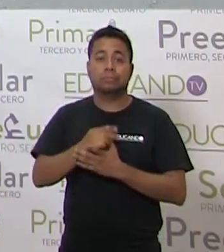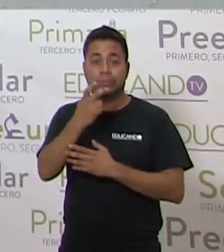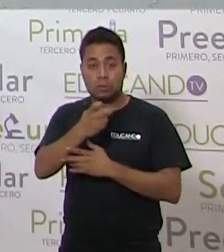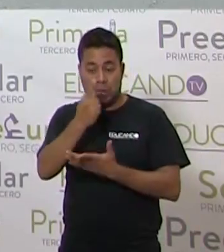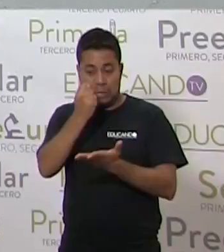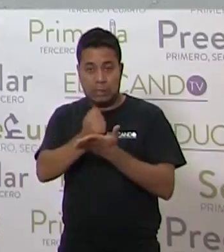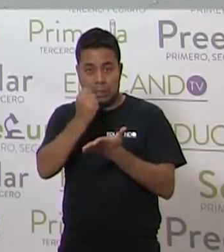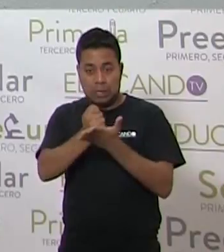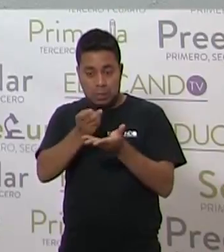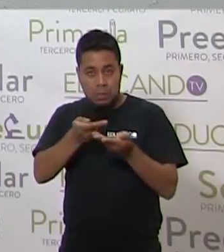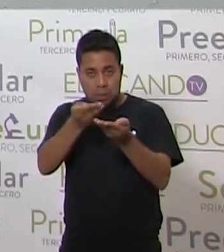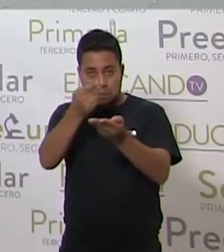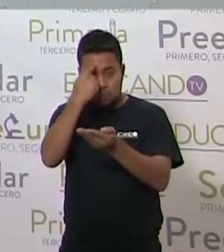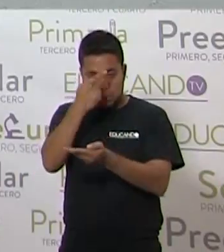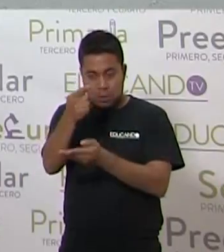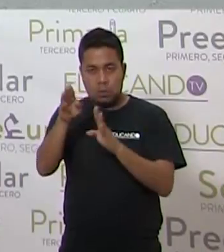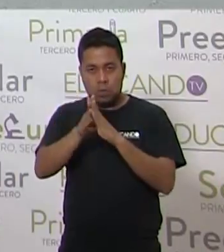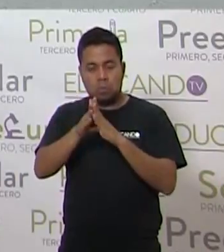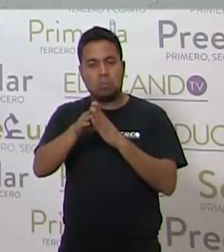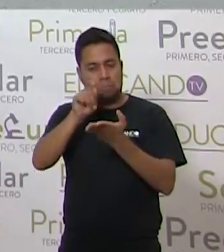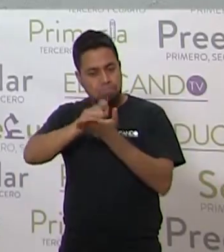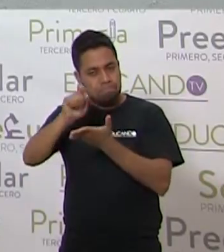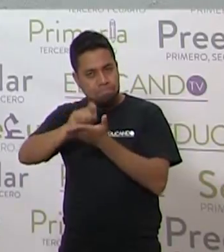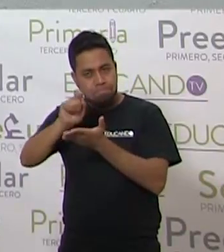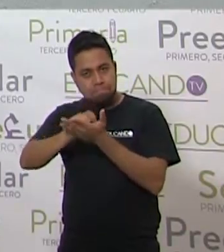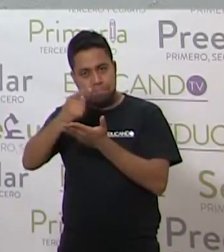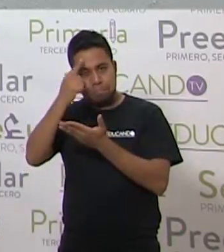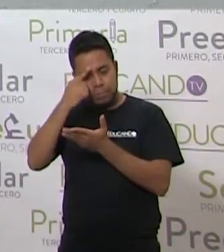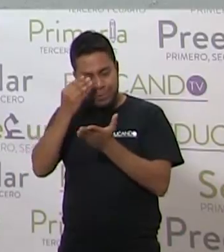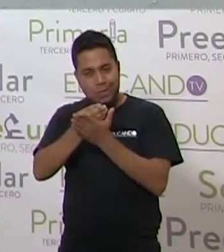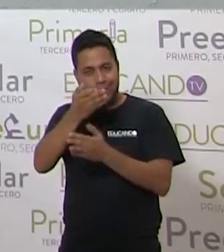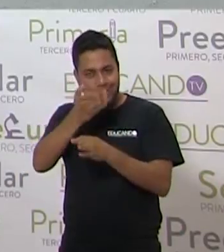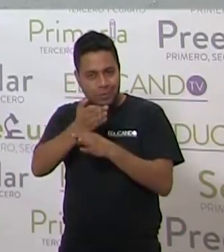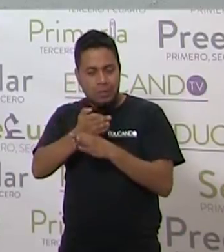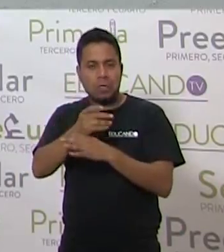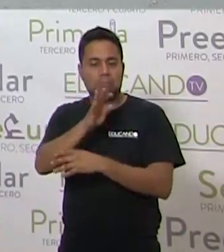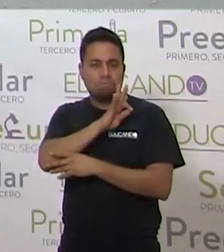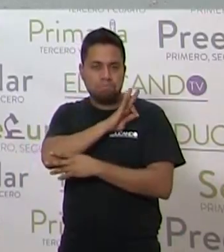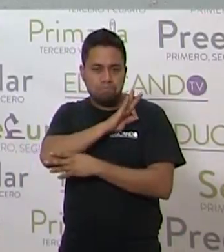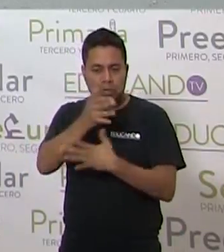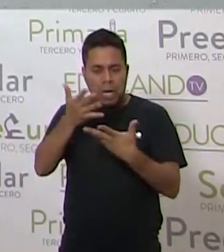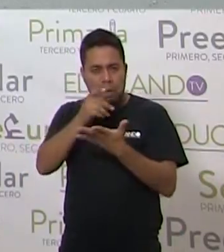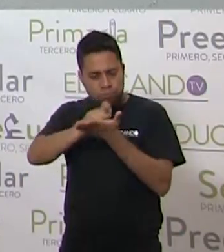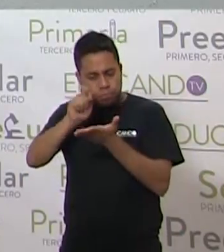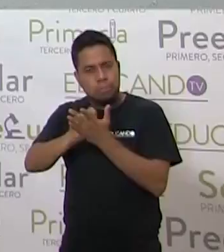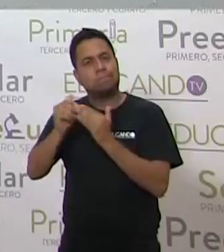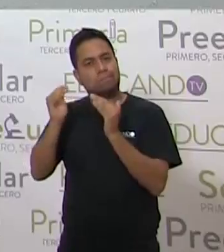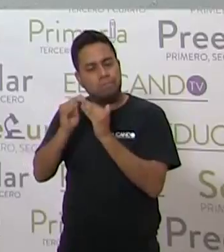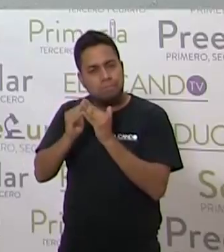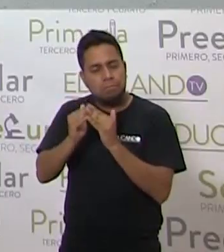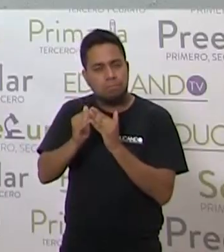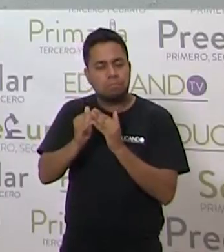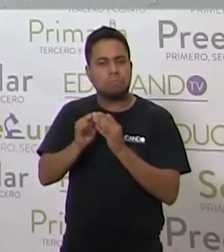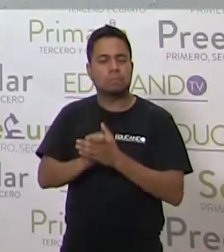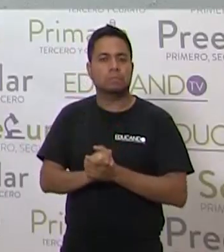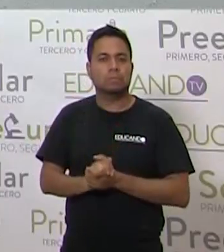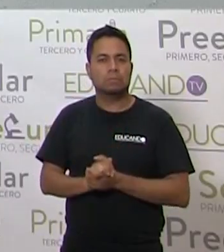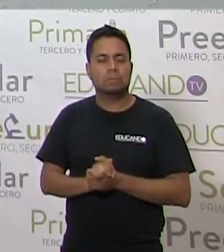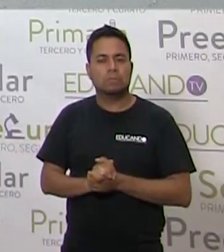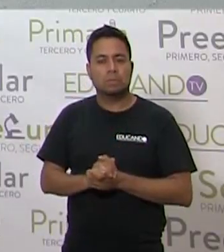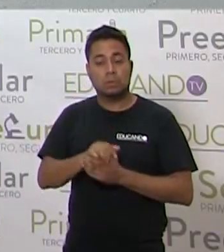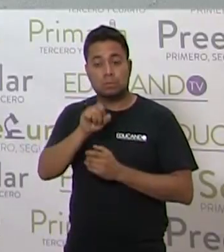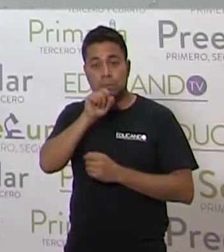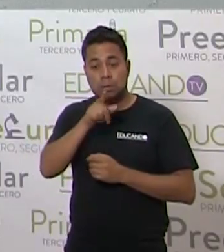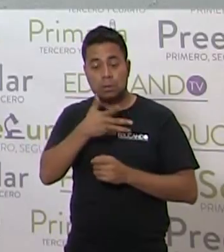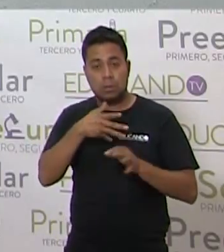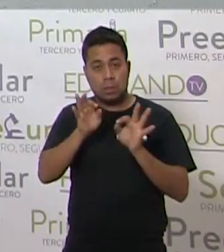tarea que se queda para ustedes como ejercicio que desarrollen de esta sesión Yo espero que los puedas realizar este de todos modos es muy importante